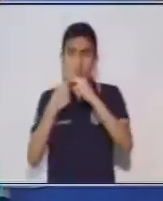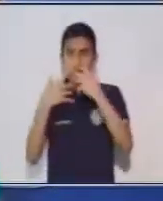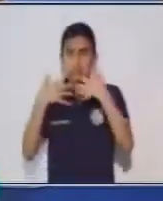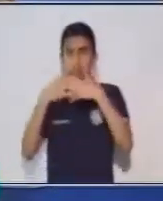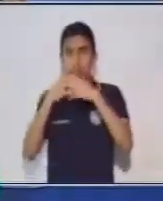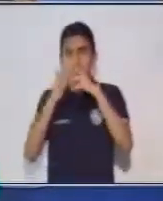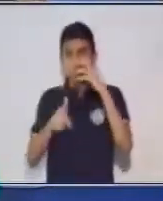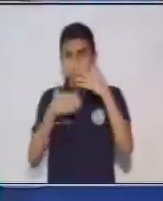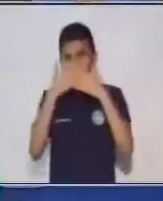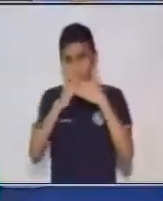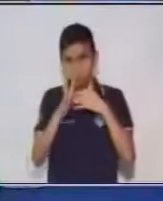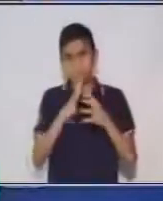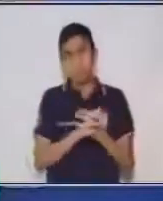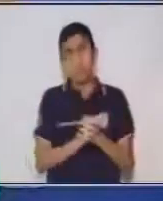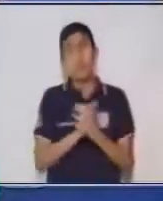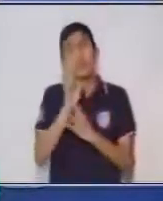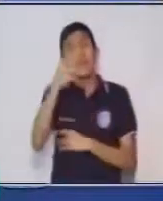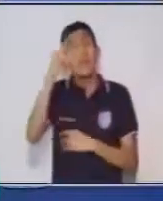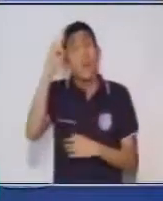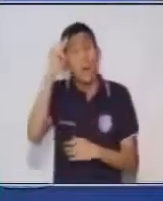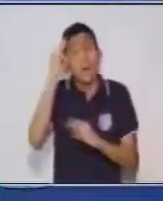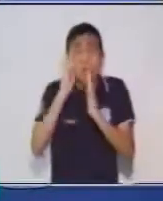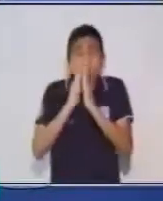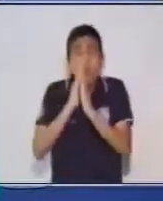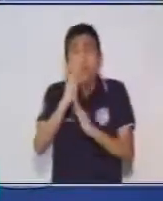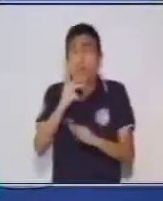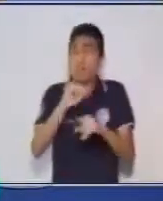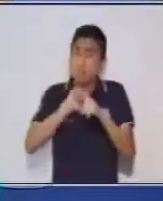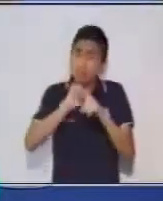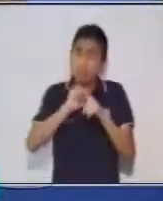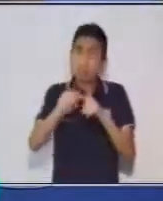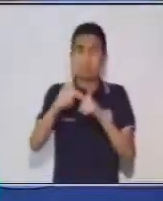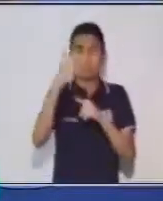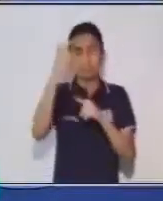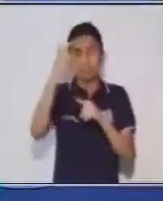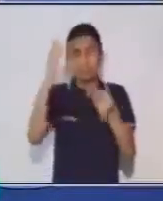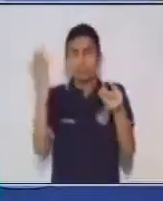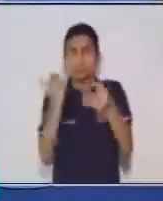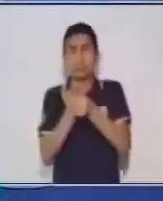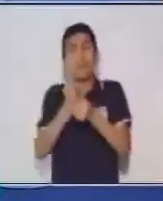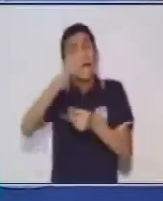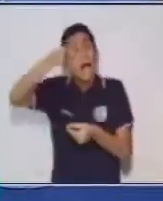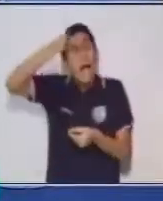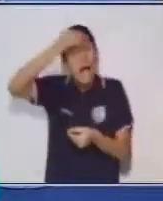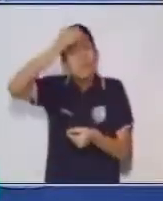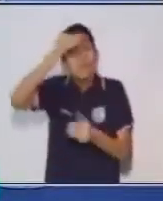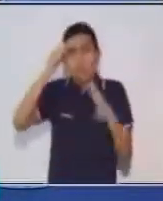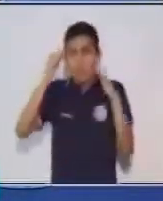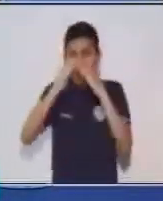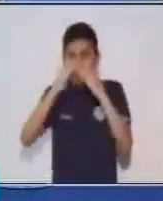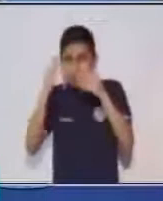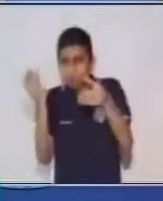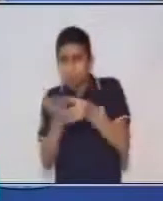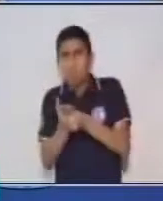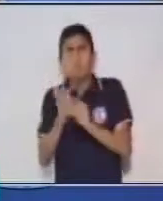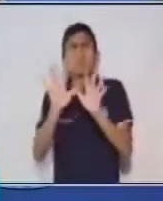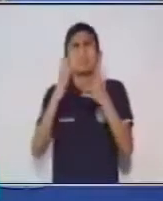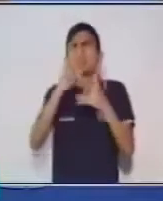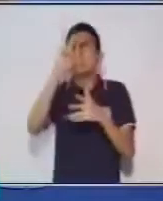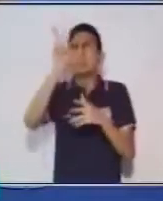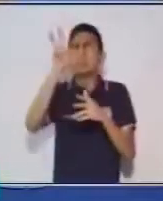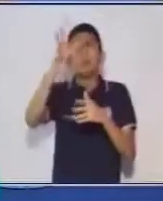partir de estos. Recuerda de guardar tus ejercicios y actividades en tu portafolio Aprendo en Casa. ¿Qué aprendimos